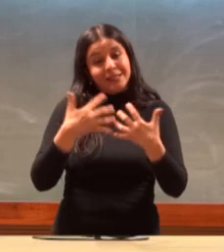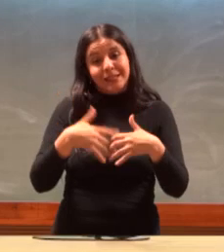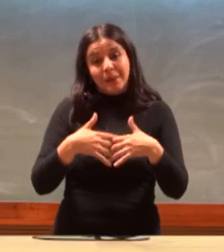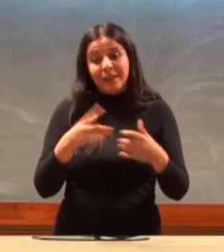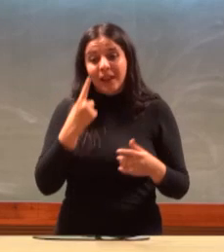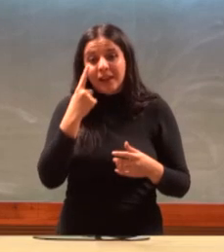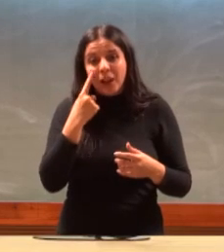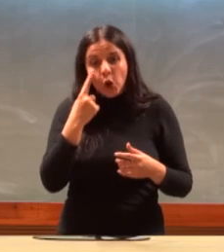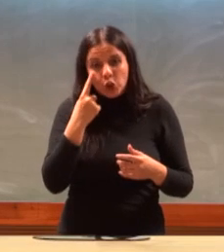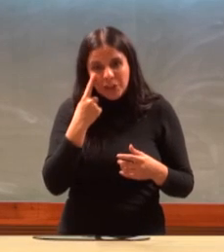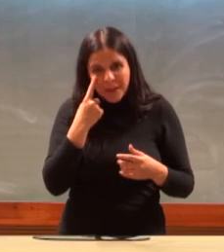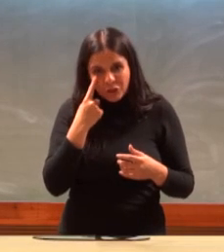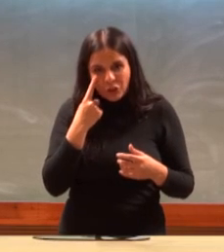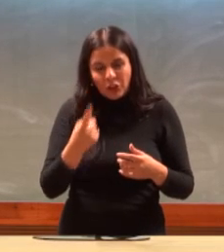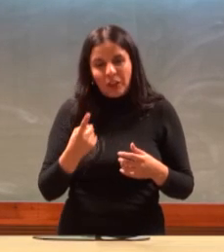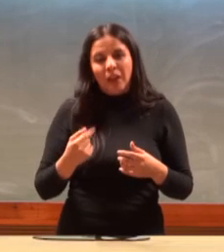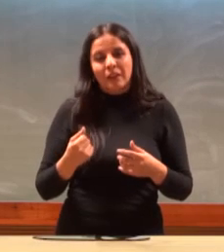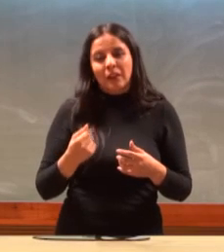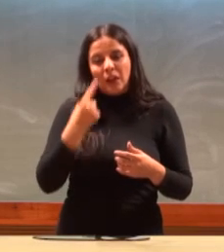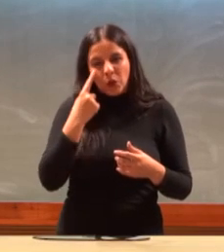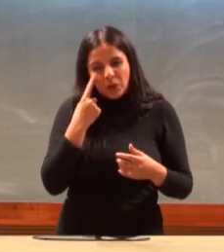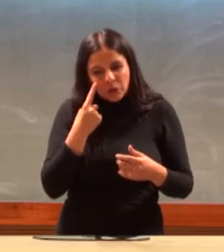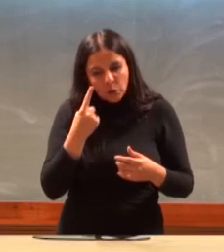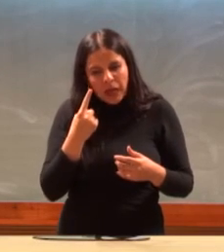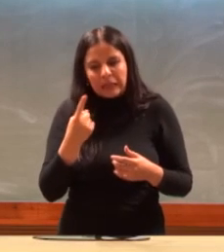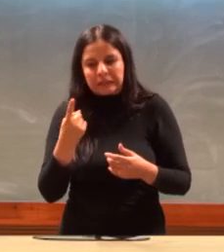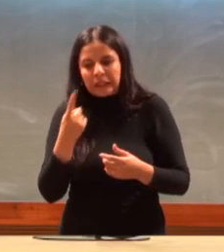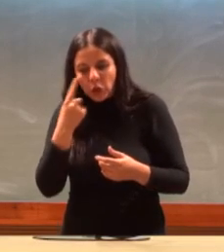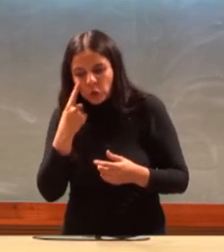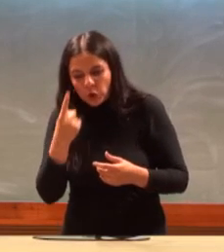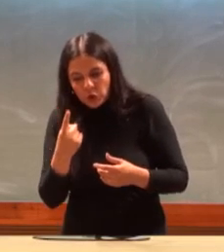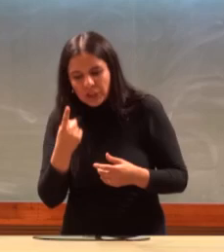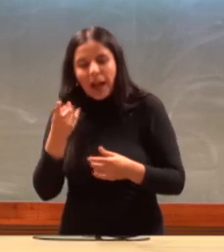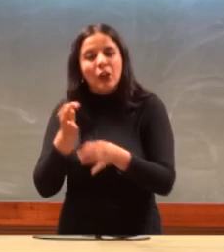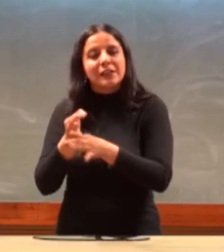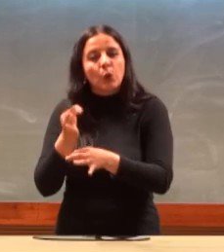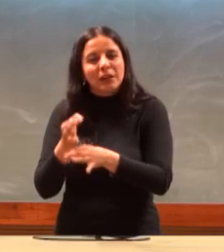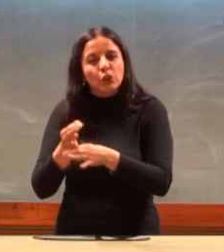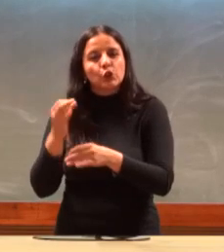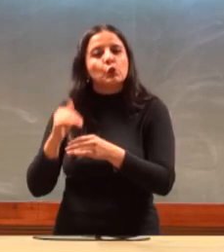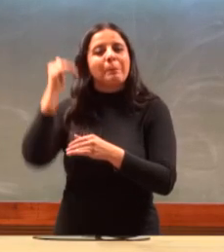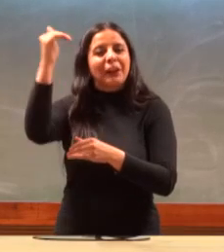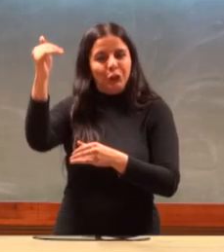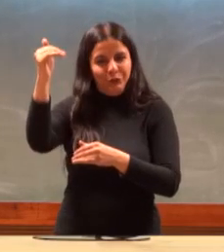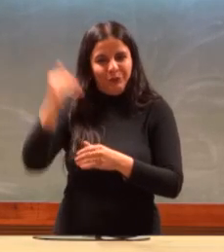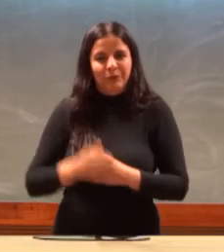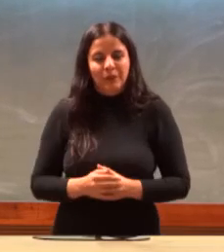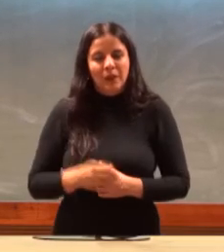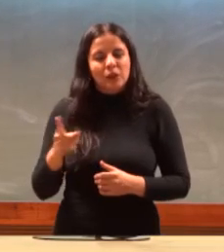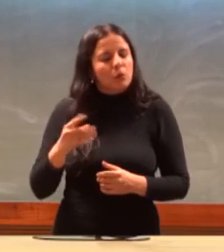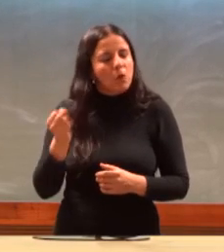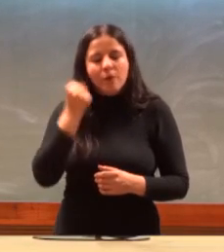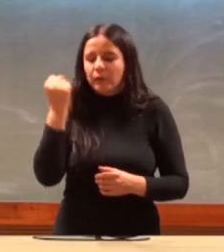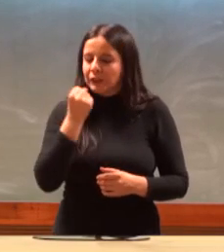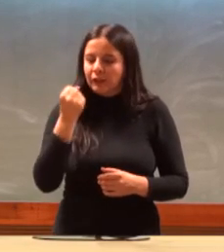académico de de la educ Perdón educación superior que ha aprobado el consejo Superior y es un tema muy importante que tenemos que trabajar y por